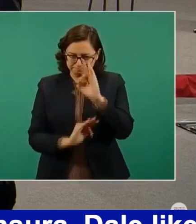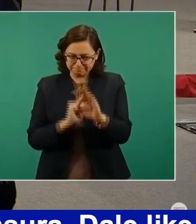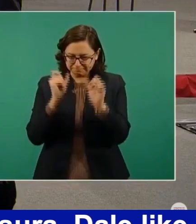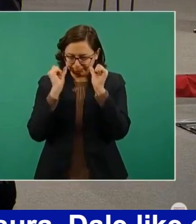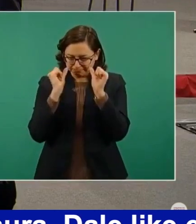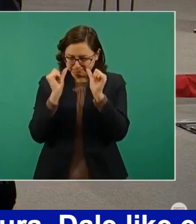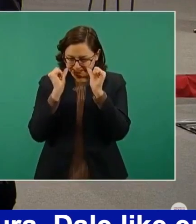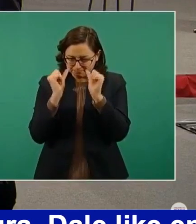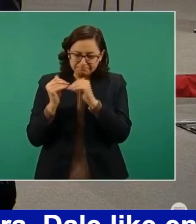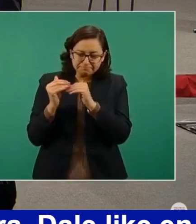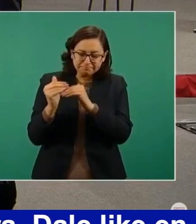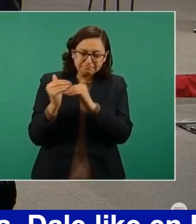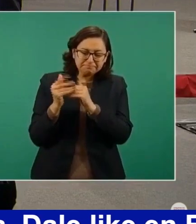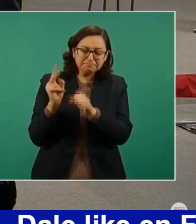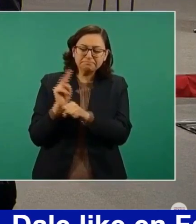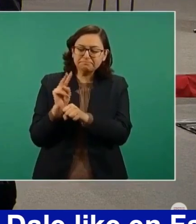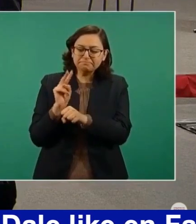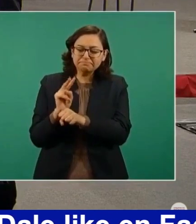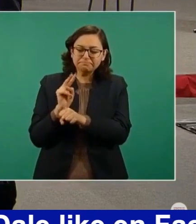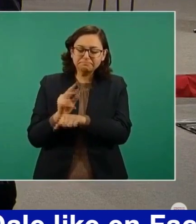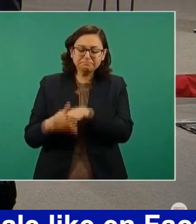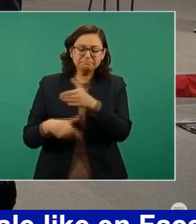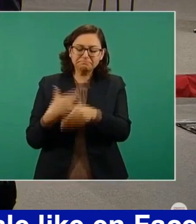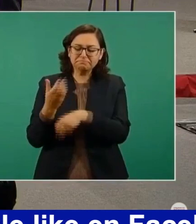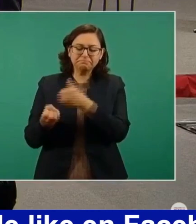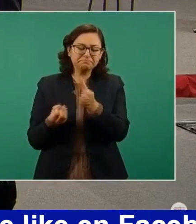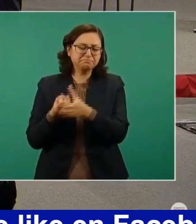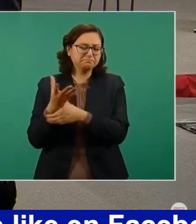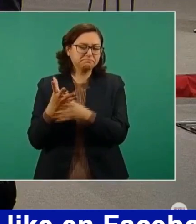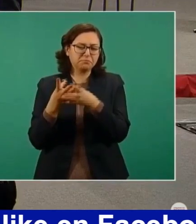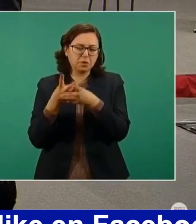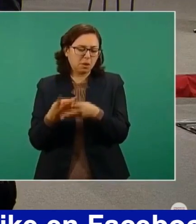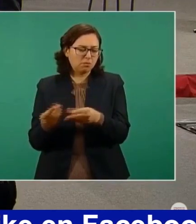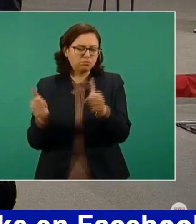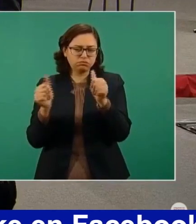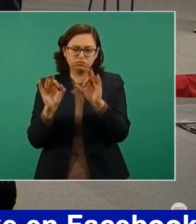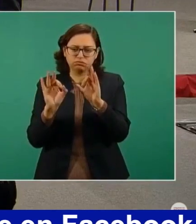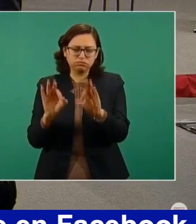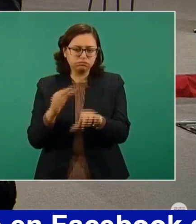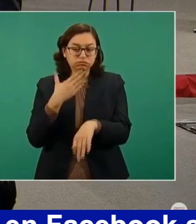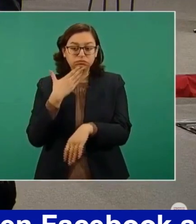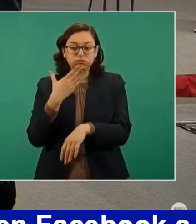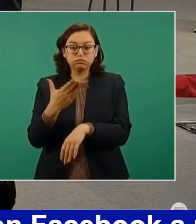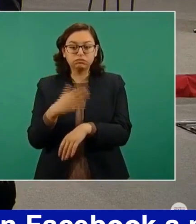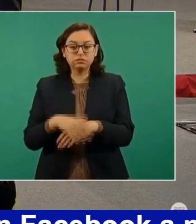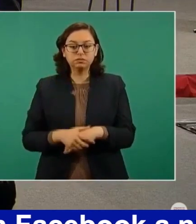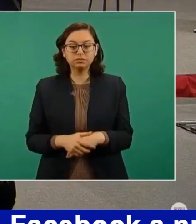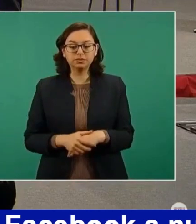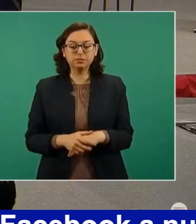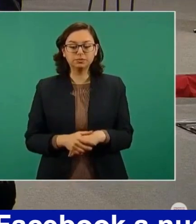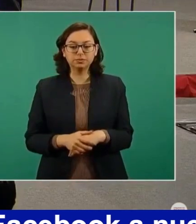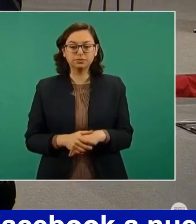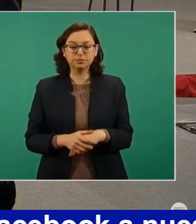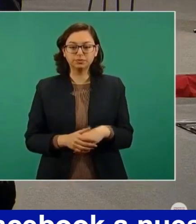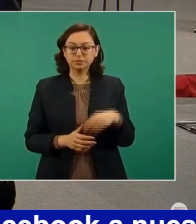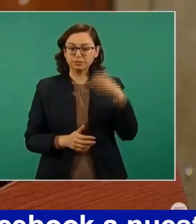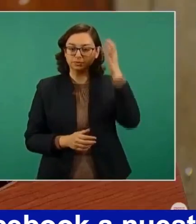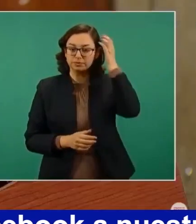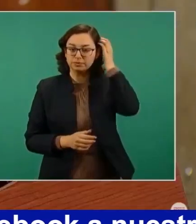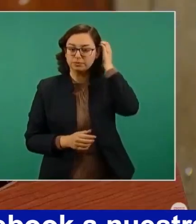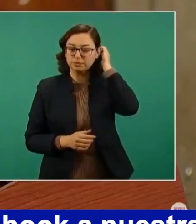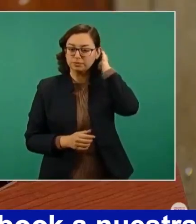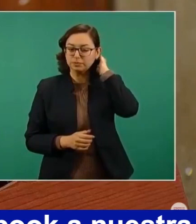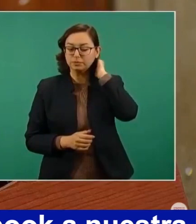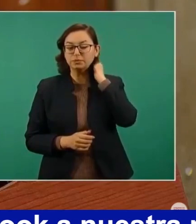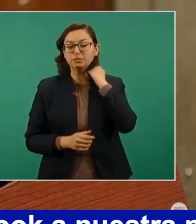por algunos días salen y se recuperan prácticamente en su casi totalidad. Solo